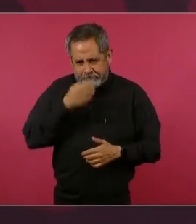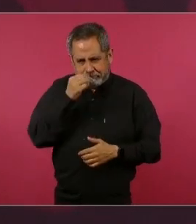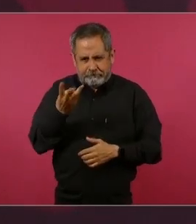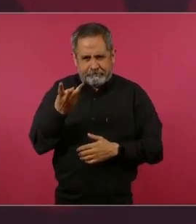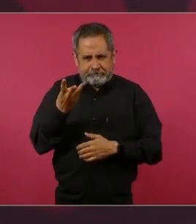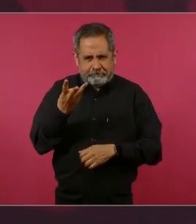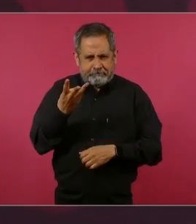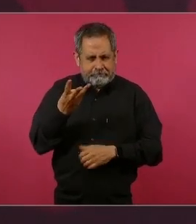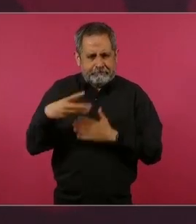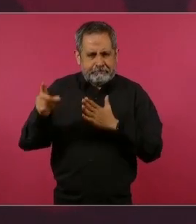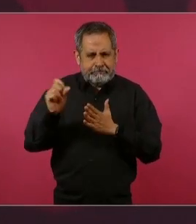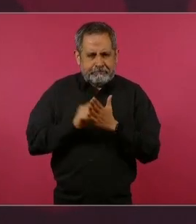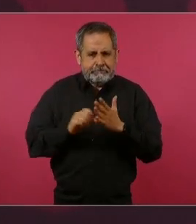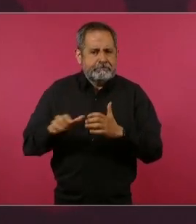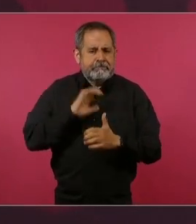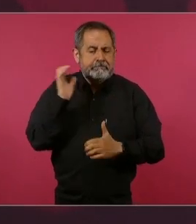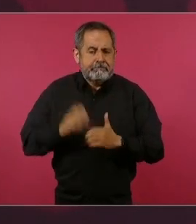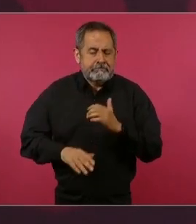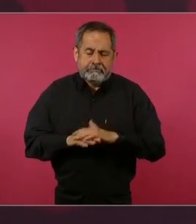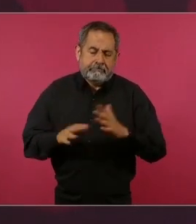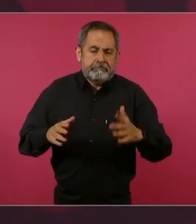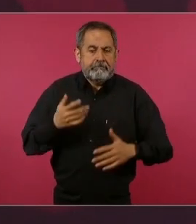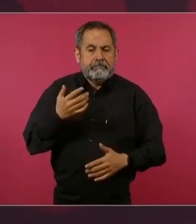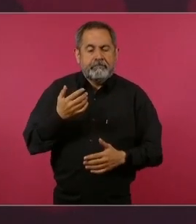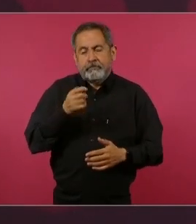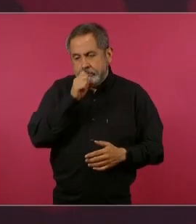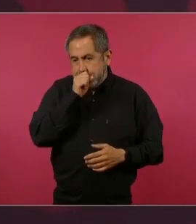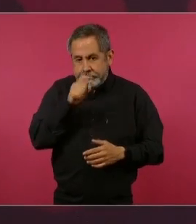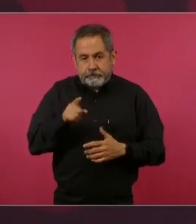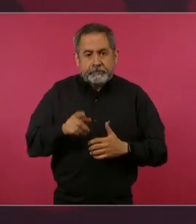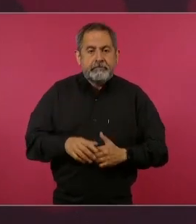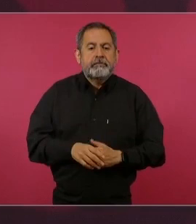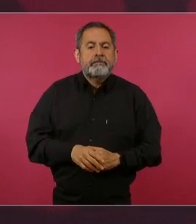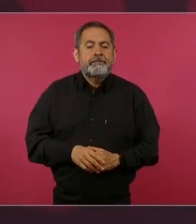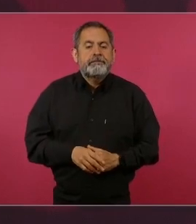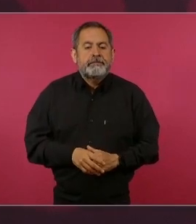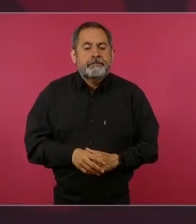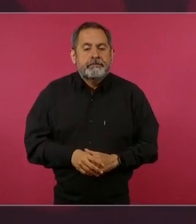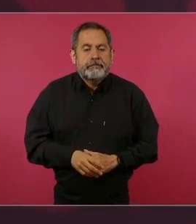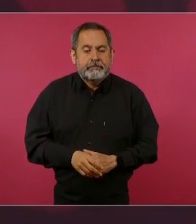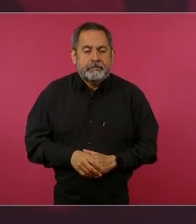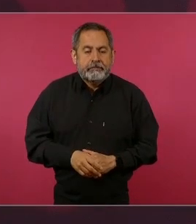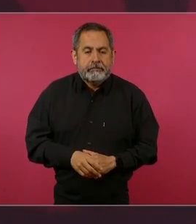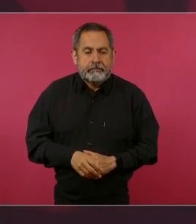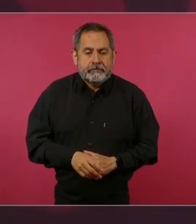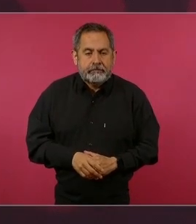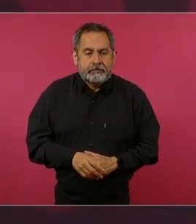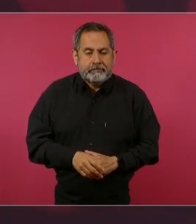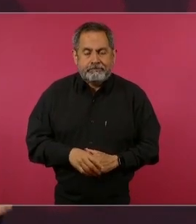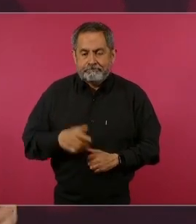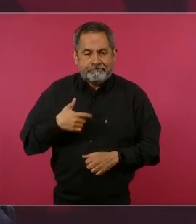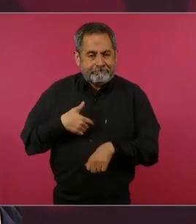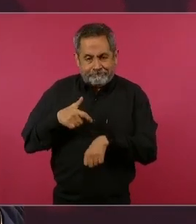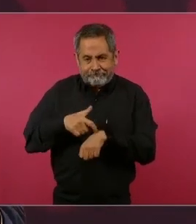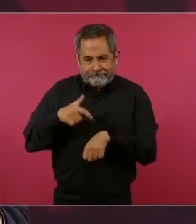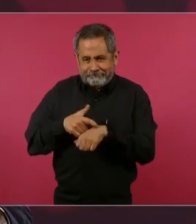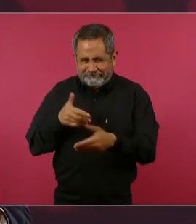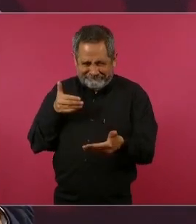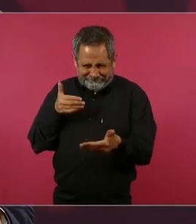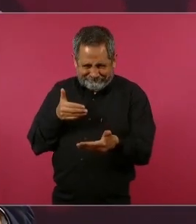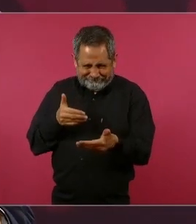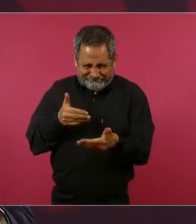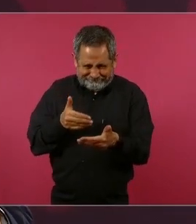3 meses, y todo el tiempo lo queremos